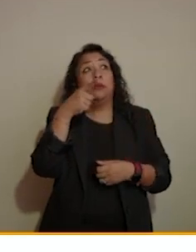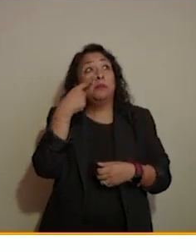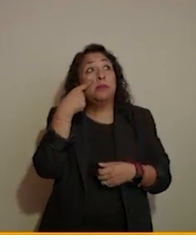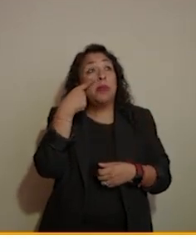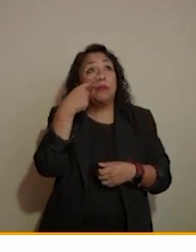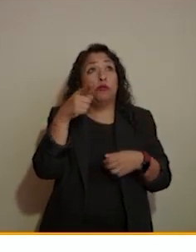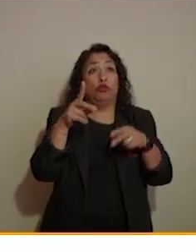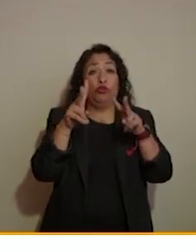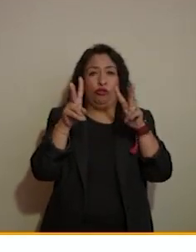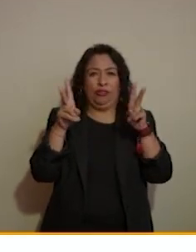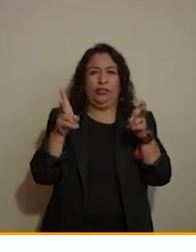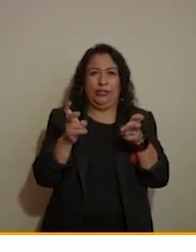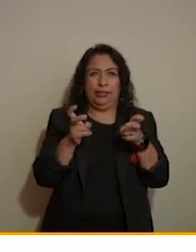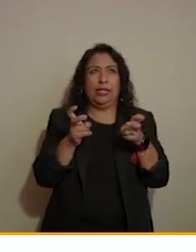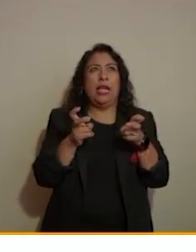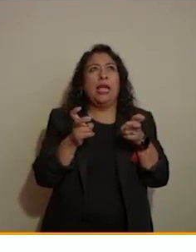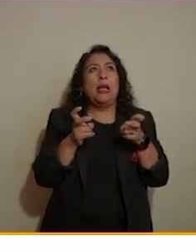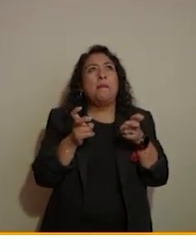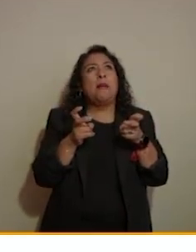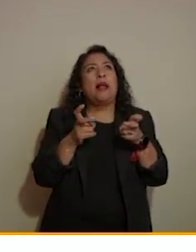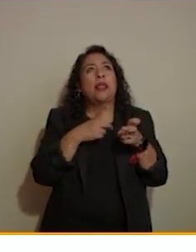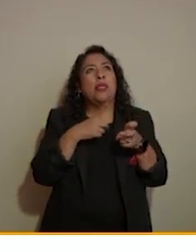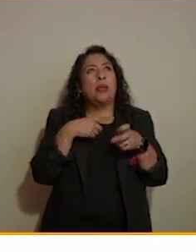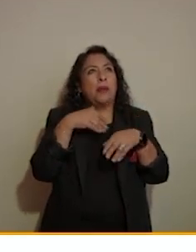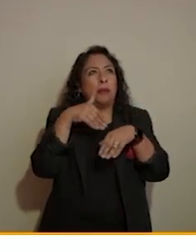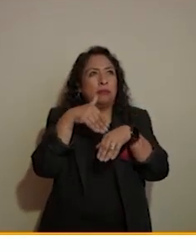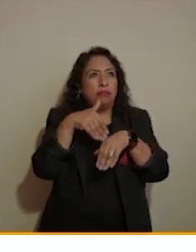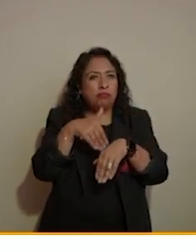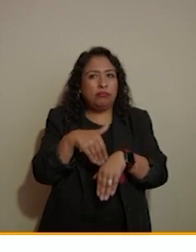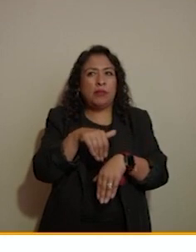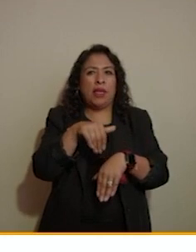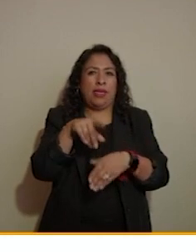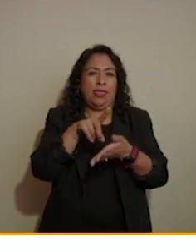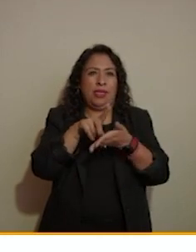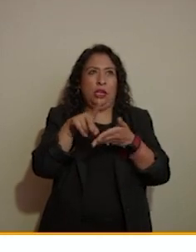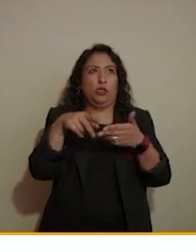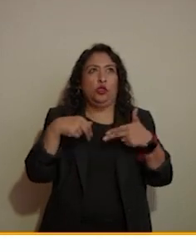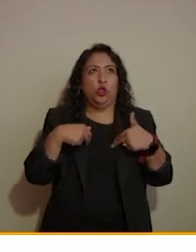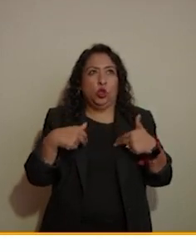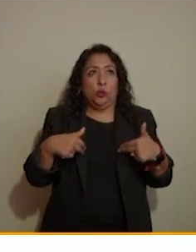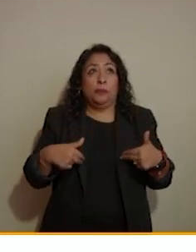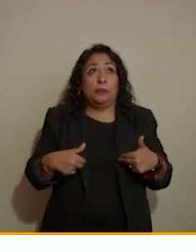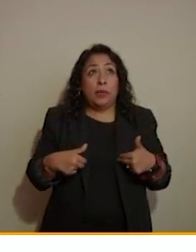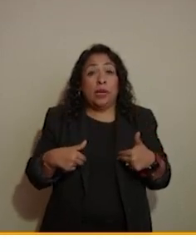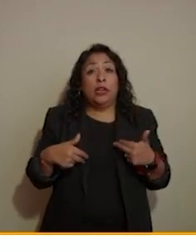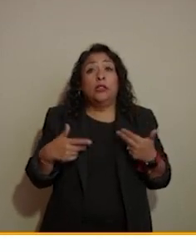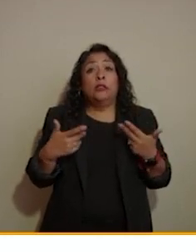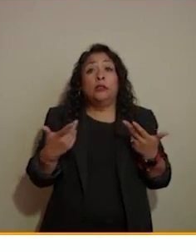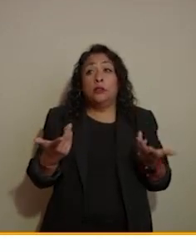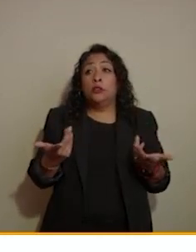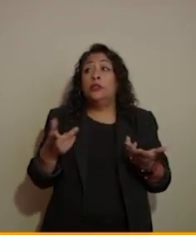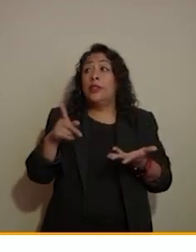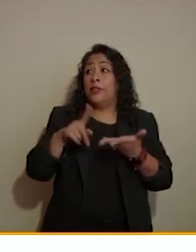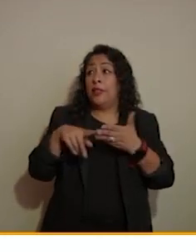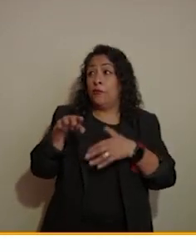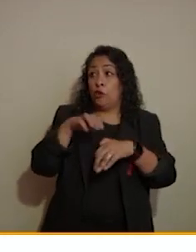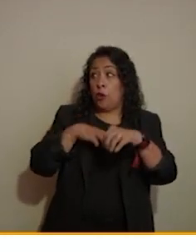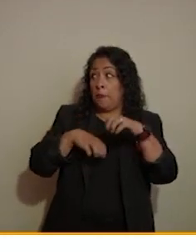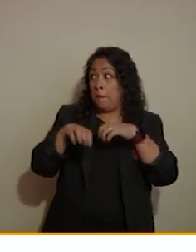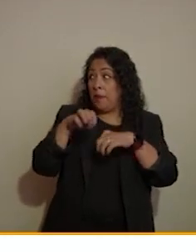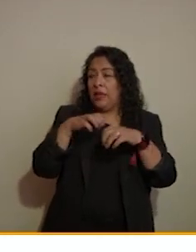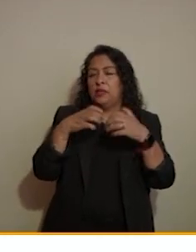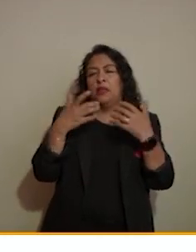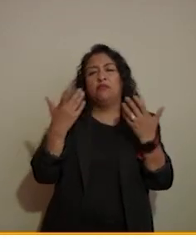el tema del cumplimiento pleno de los derechos humanos en el medio empresarial